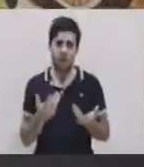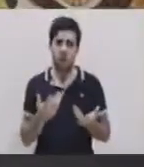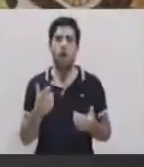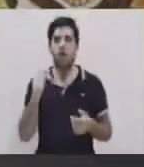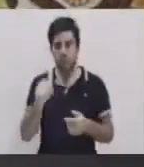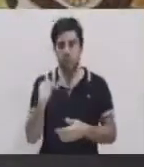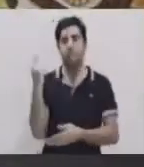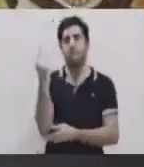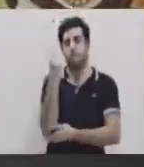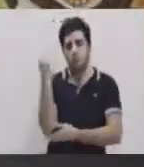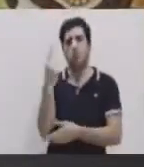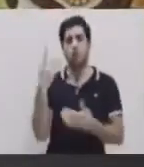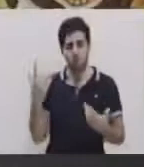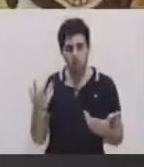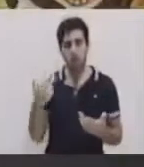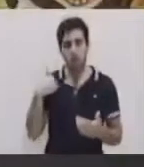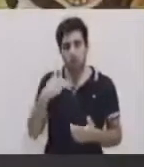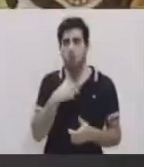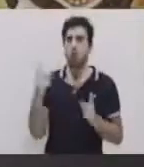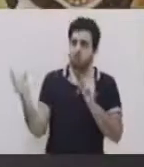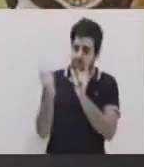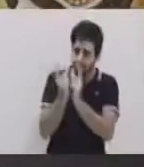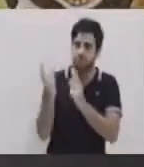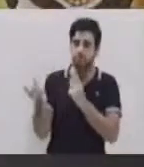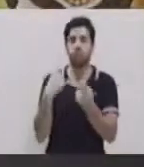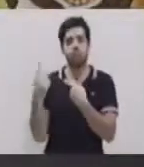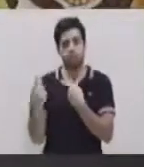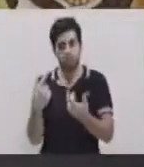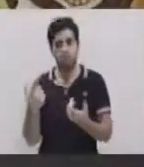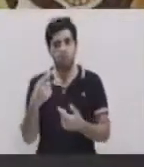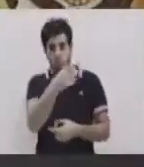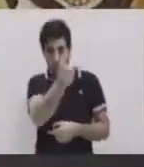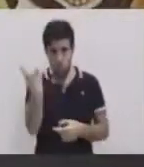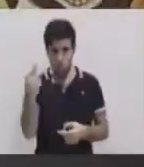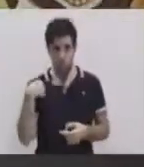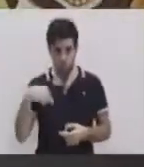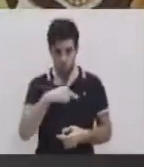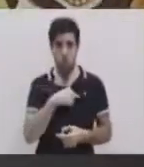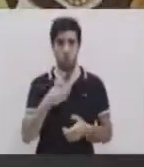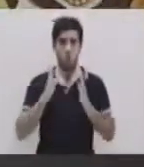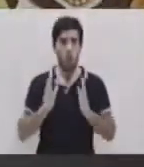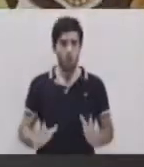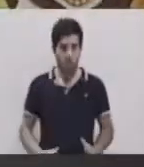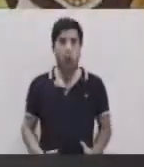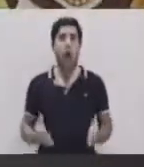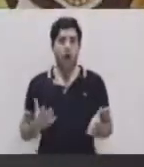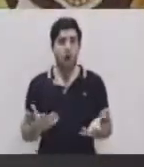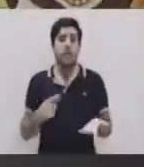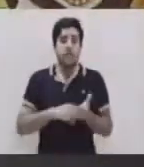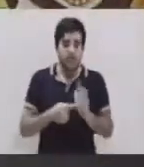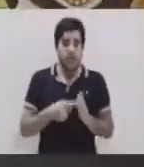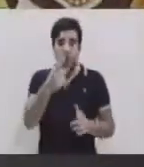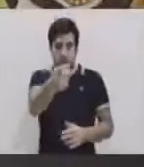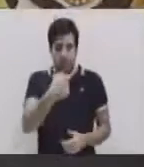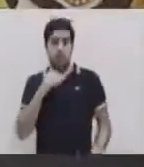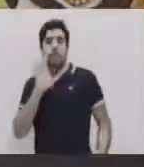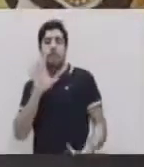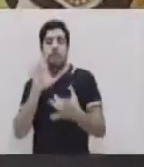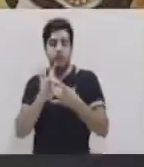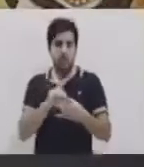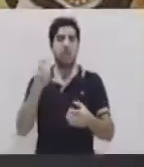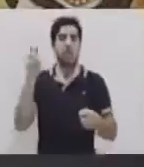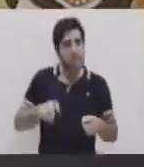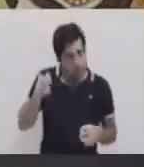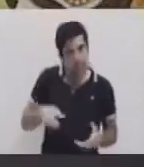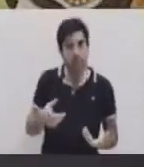y realmente recuérdate que nosotros los seres humanos somos de mucho vínculo, somos relacionales, necesitamos